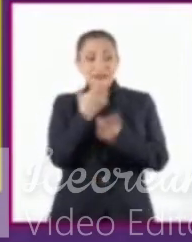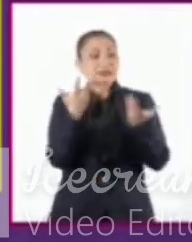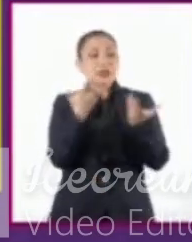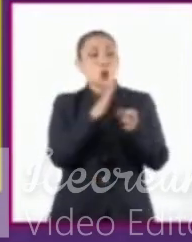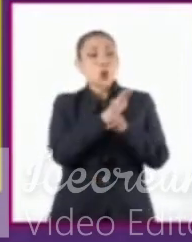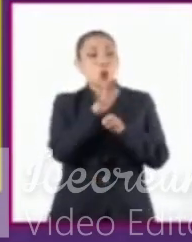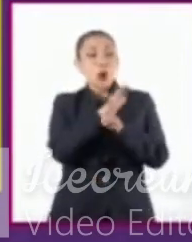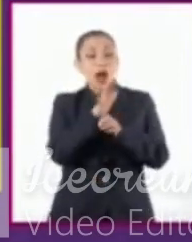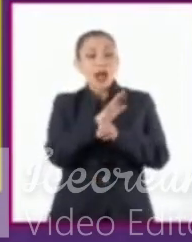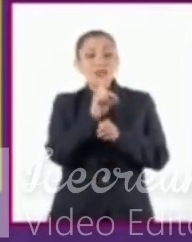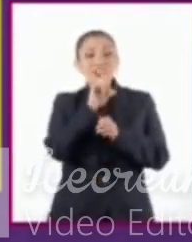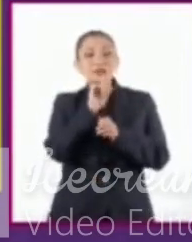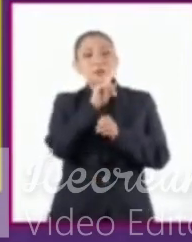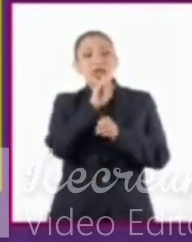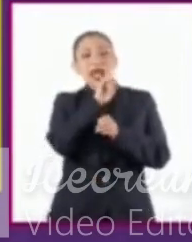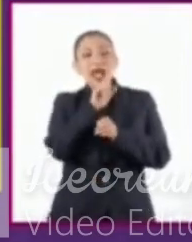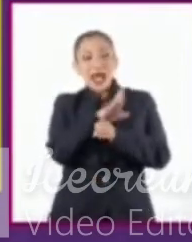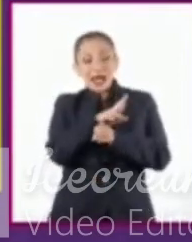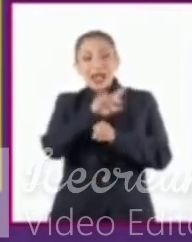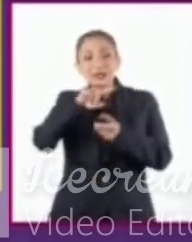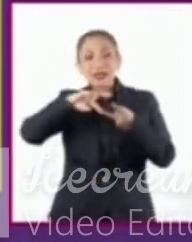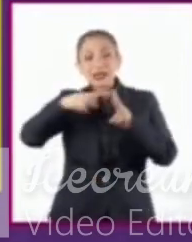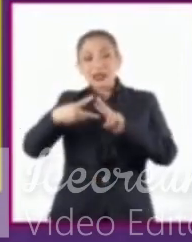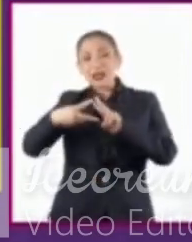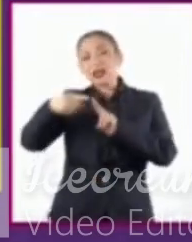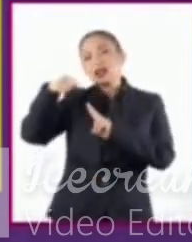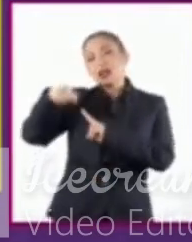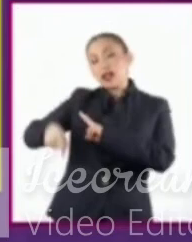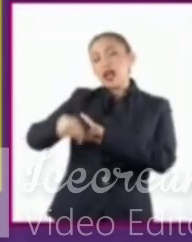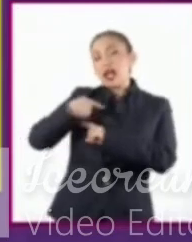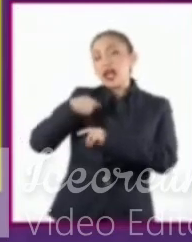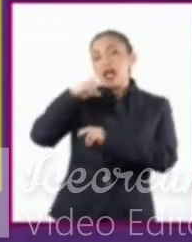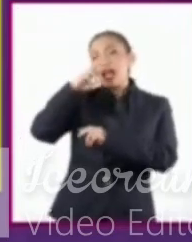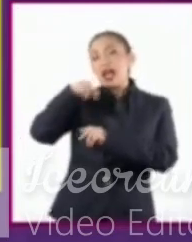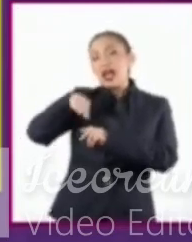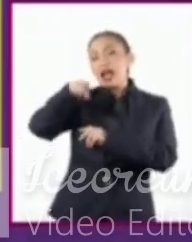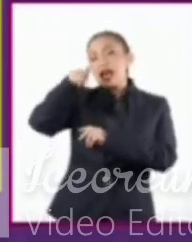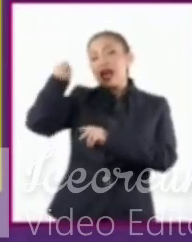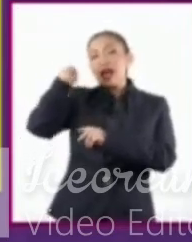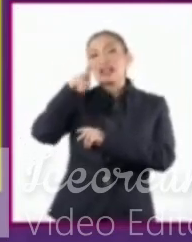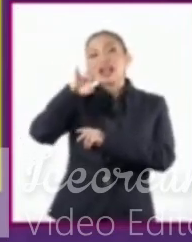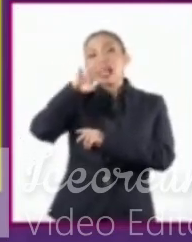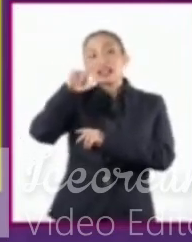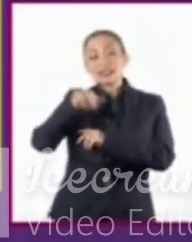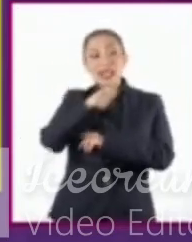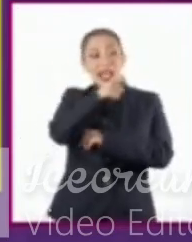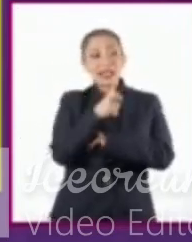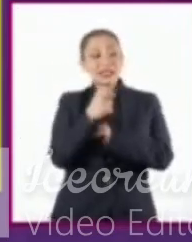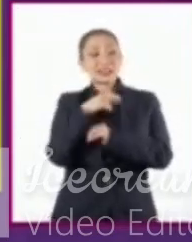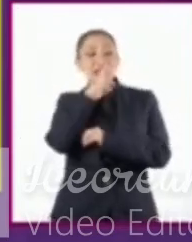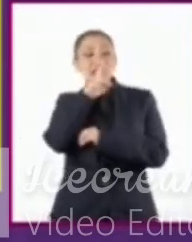hacemos la operación contraria, que es una raíz. Por lo tanto, quedaría x es